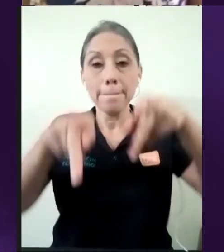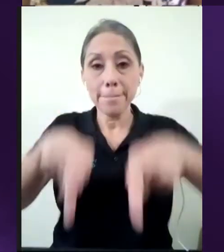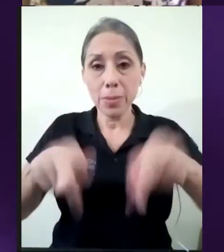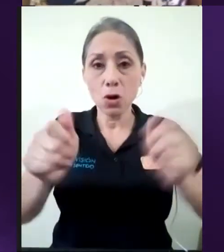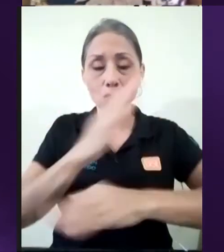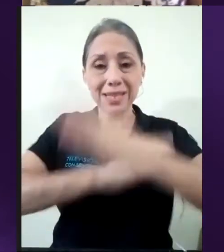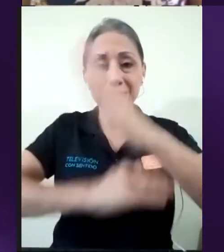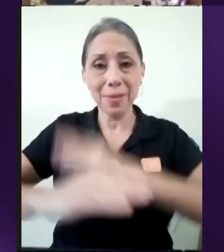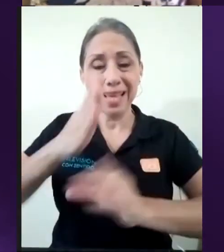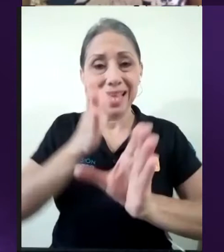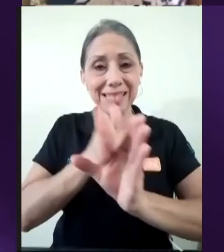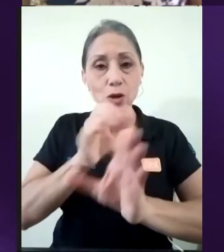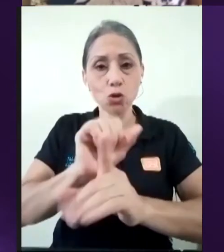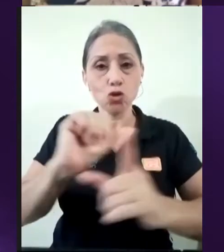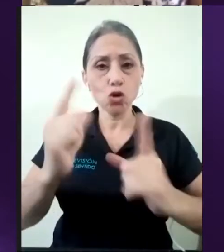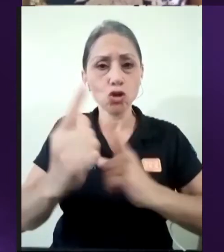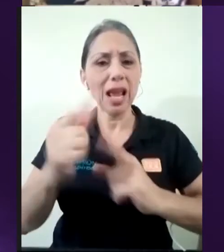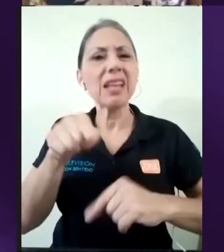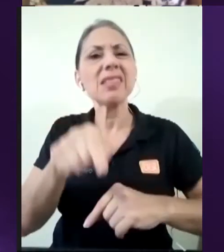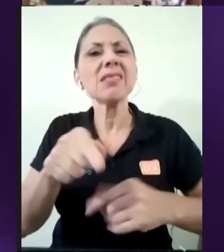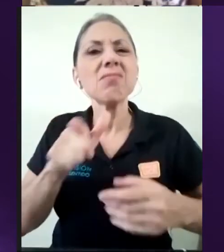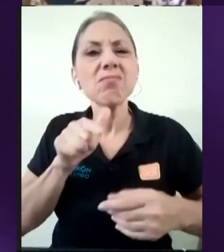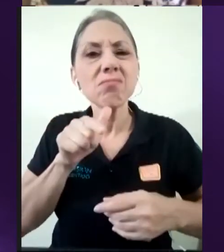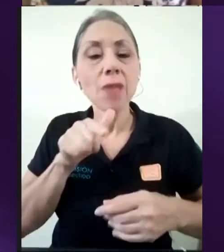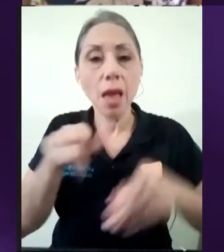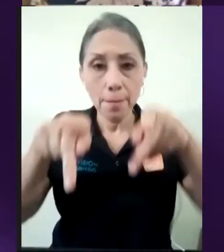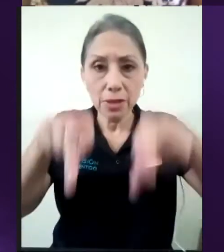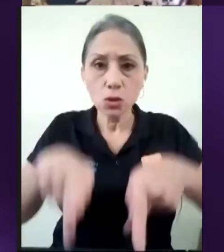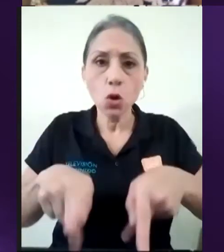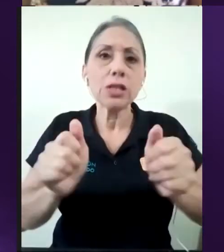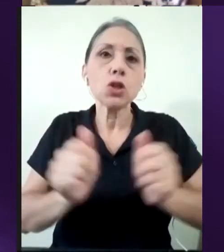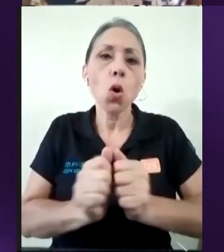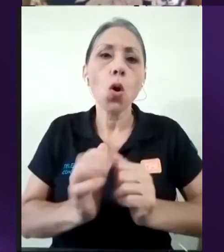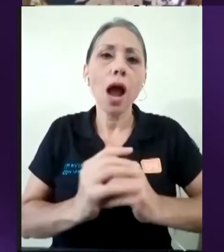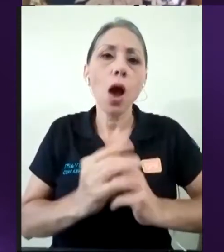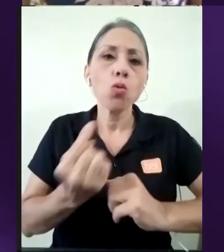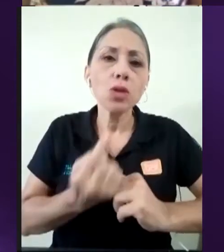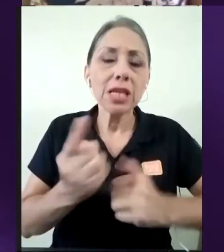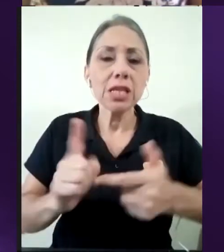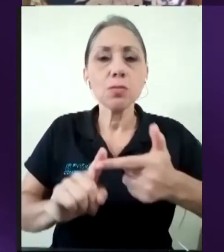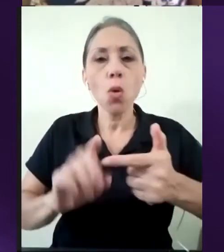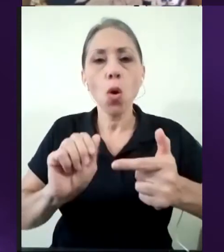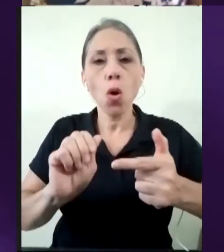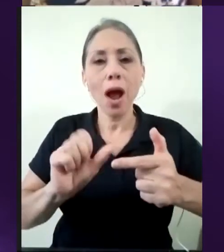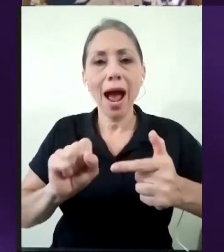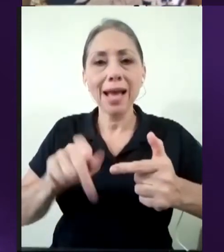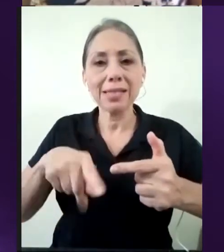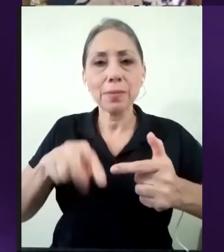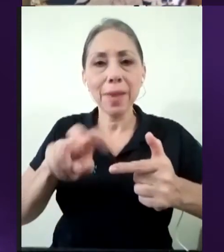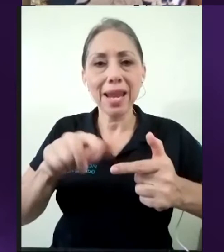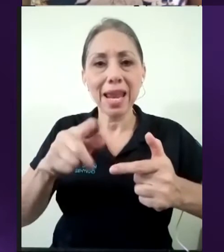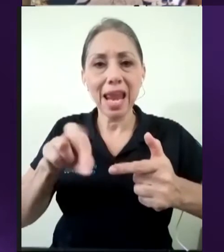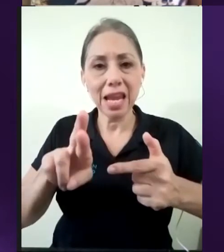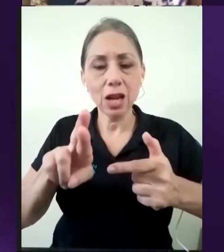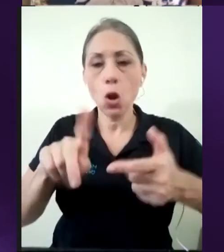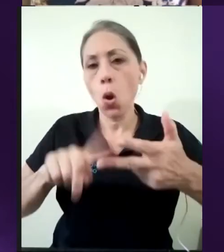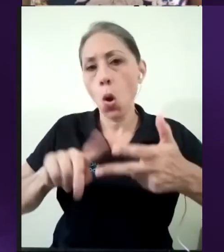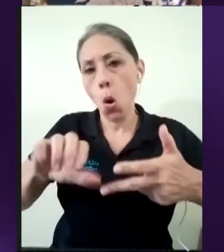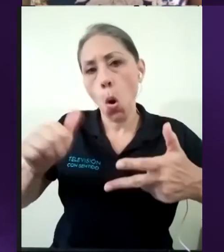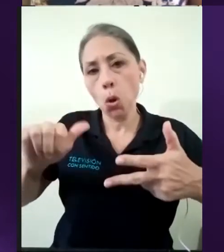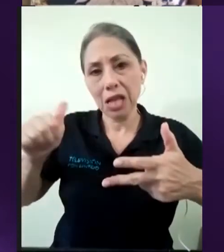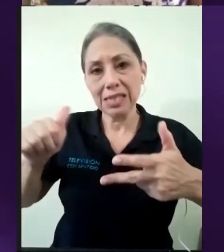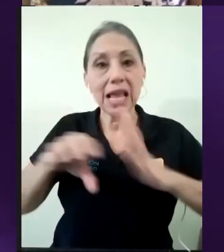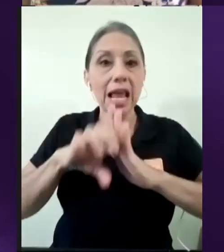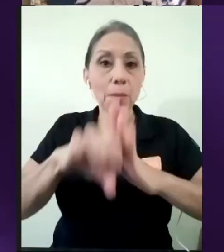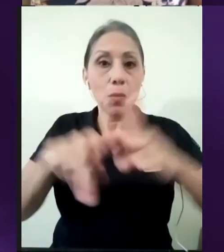eso entendemos aquellas personas con autismo, con Asperger u otras, como pueden ser las personas con enfermedad